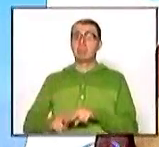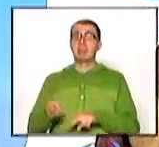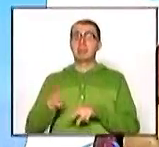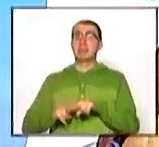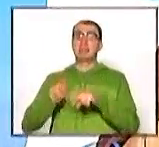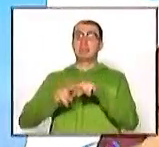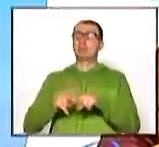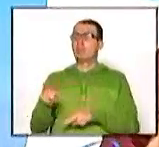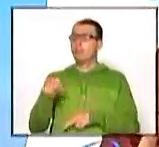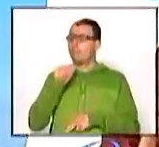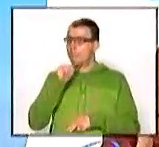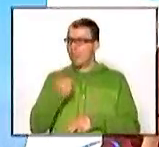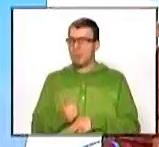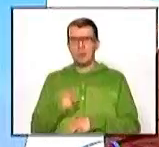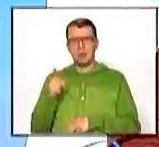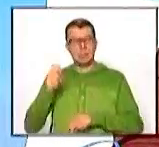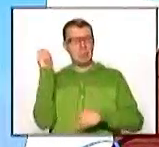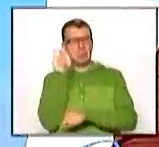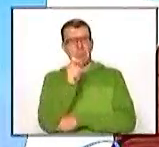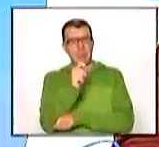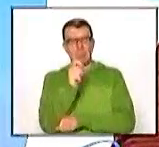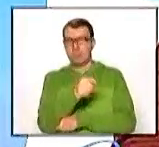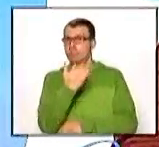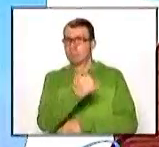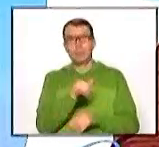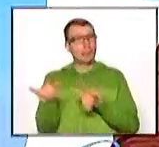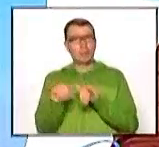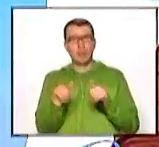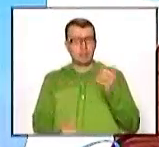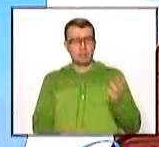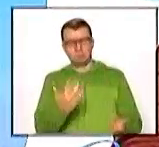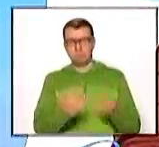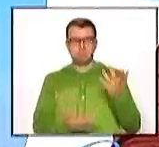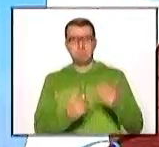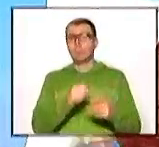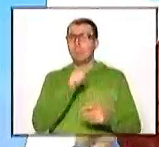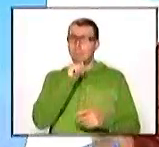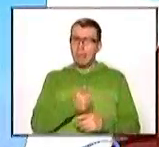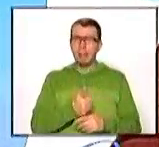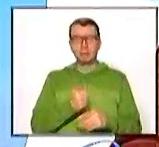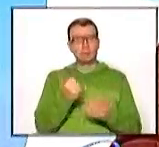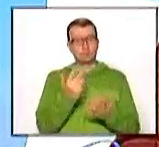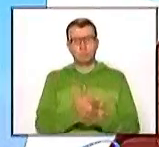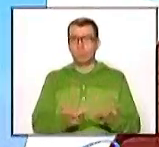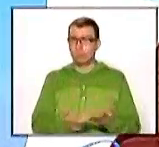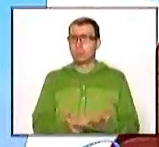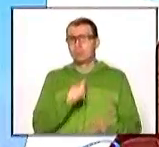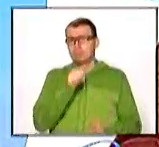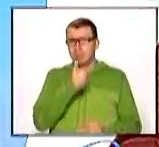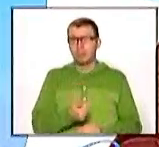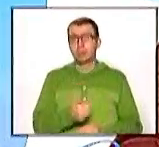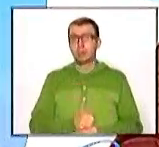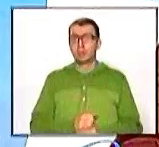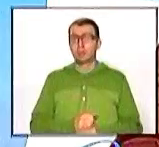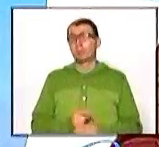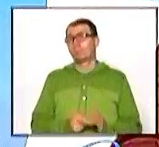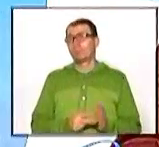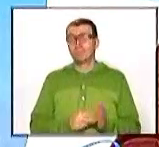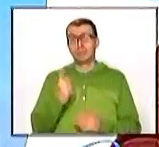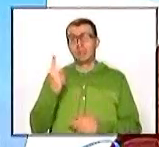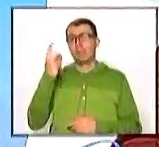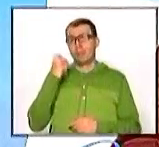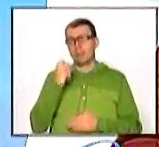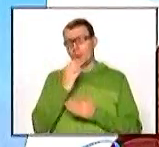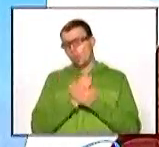echarle más candela a esto en cuestiones de salud. Y bueno, hace falta realmente mucha humildad, esa es